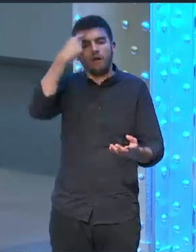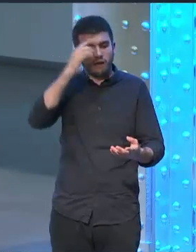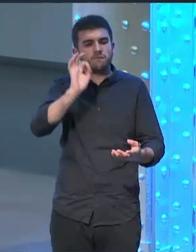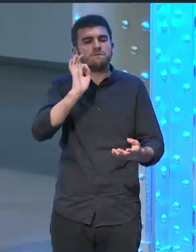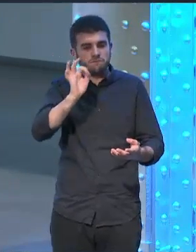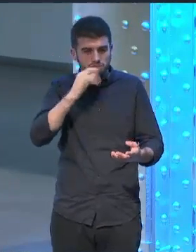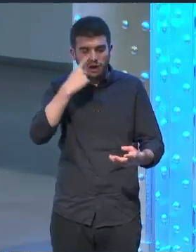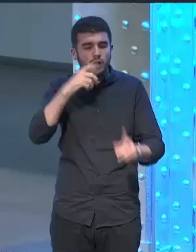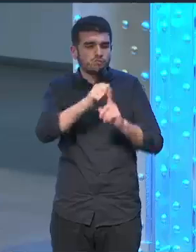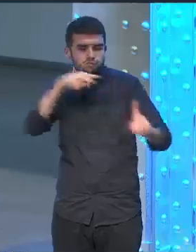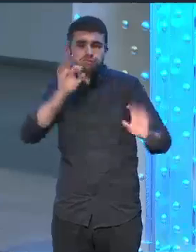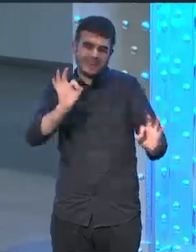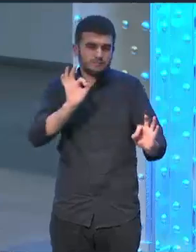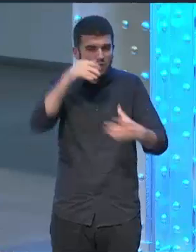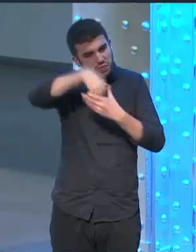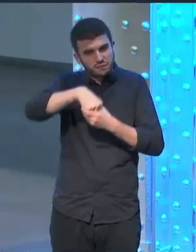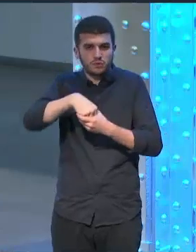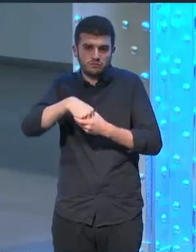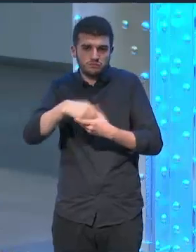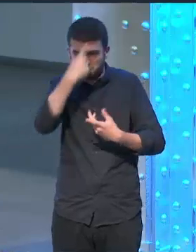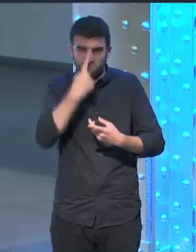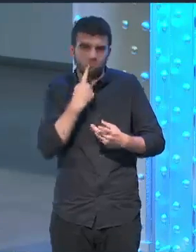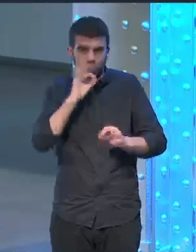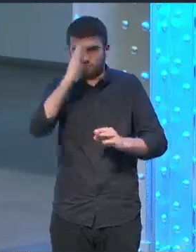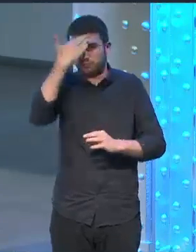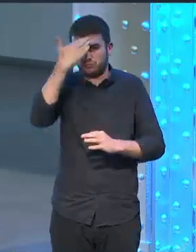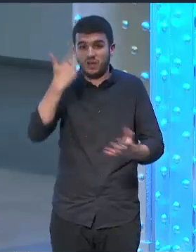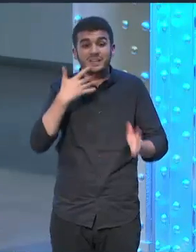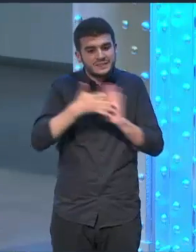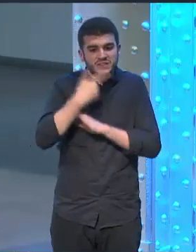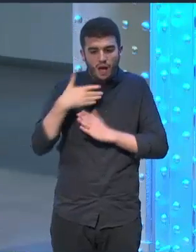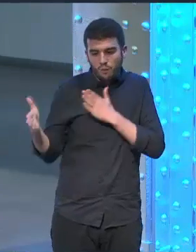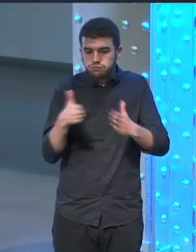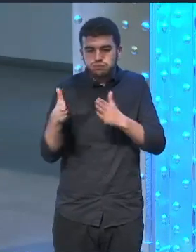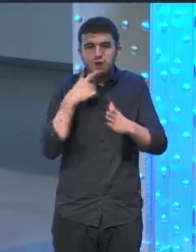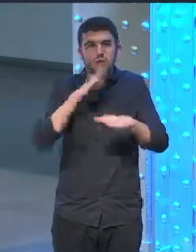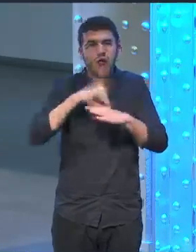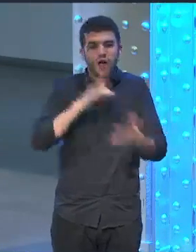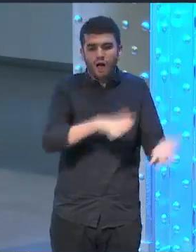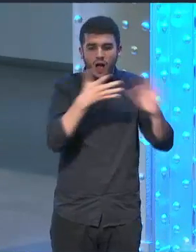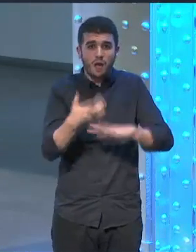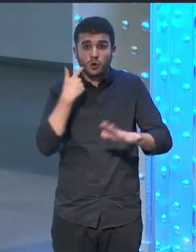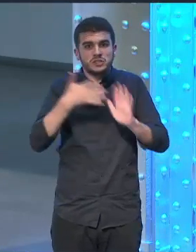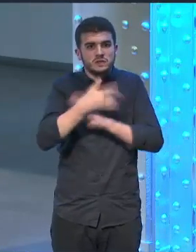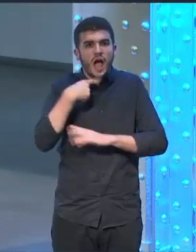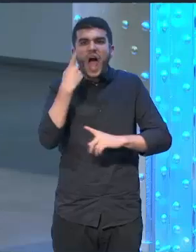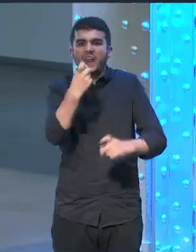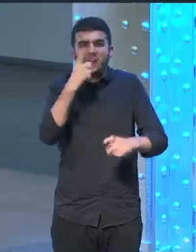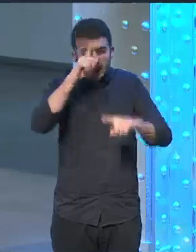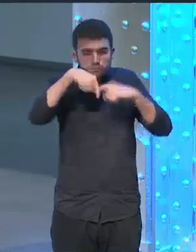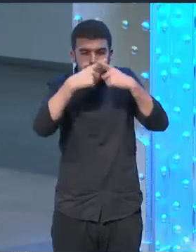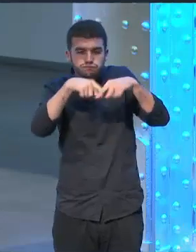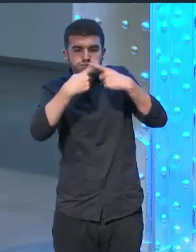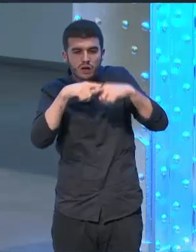servido de referencia. Entonces, también estas cuestiones, estas líneas de actuación sobre estos agentes, son importantes reflexionar sobre ellas y